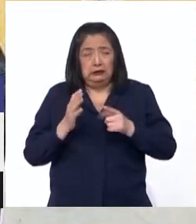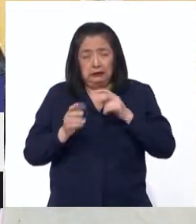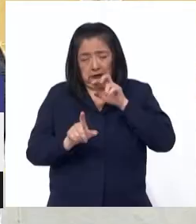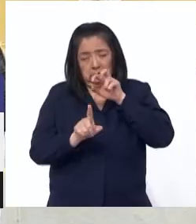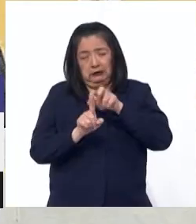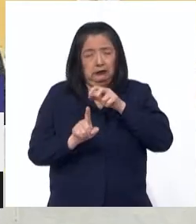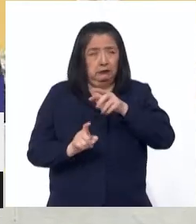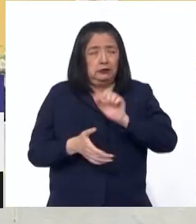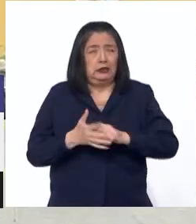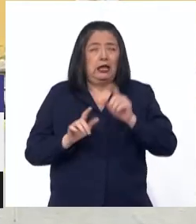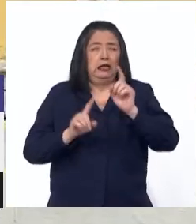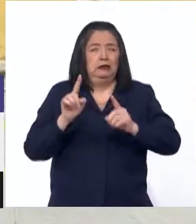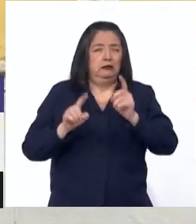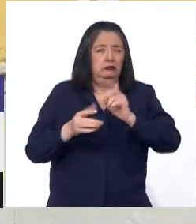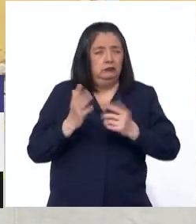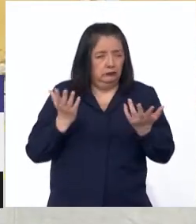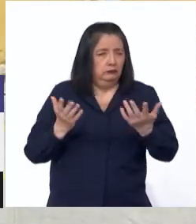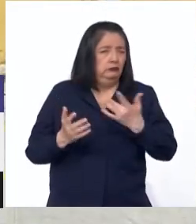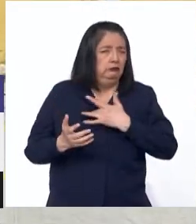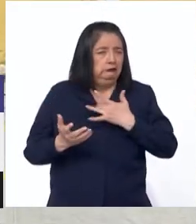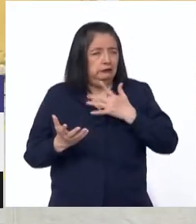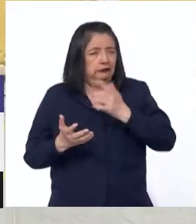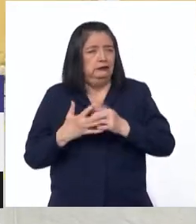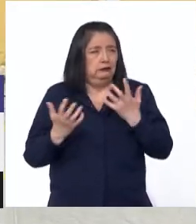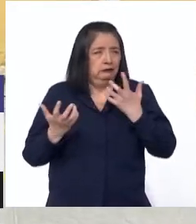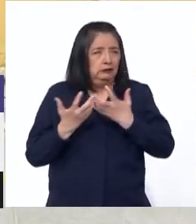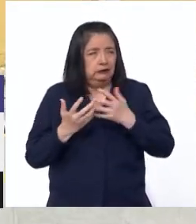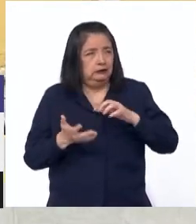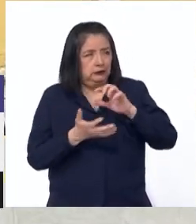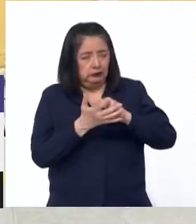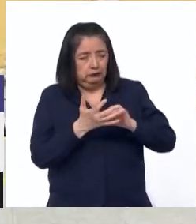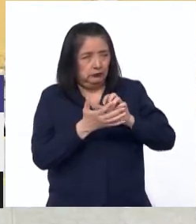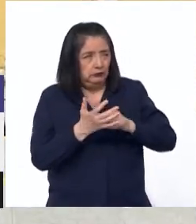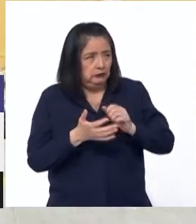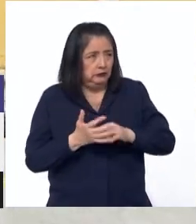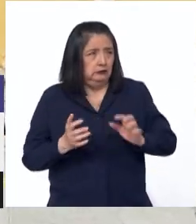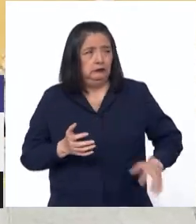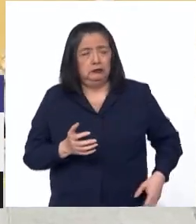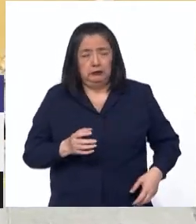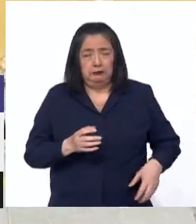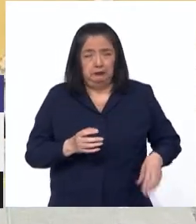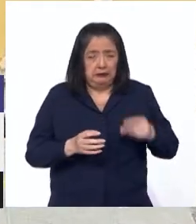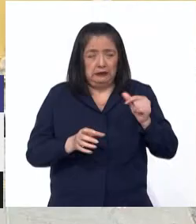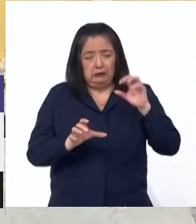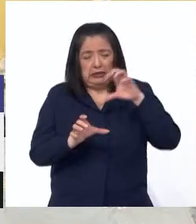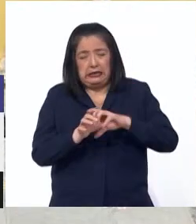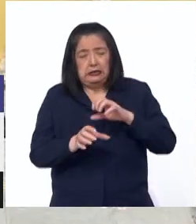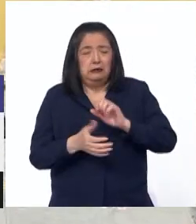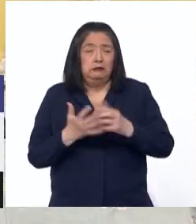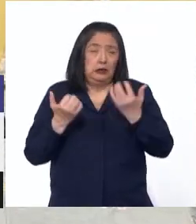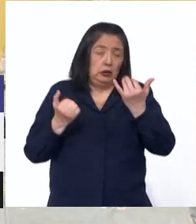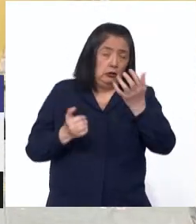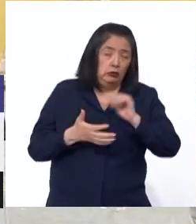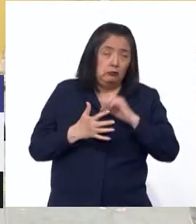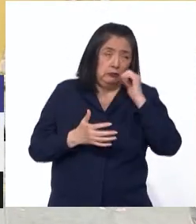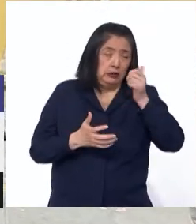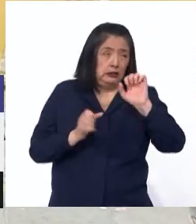evidenciado en todo caso algunos síntomas asociados al virus y cuyas pruebas ya se han enviado a Lima y que entre hoy y mañana se podría confirmar o